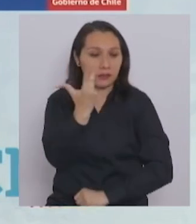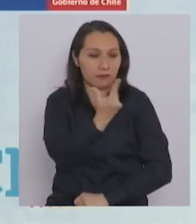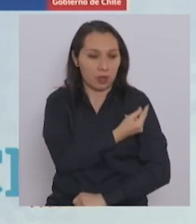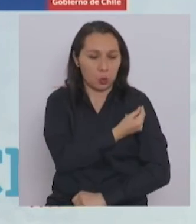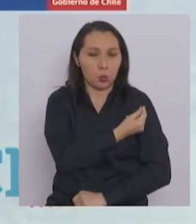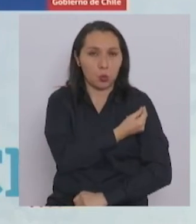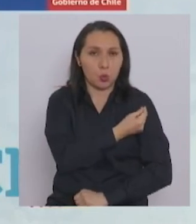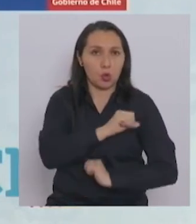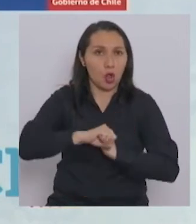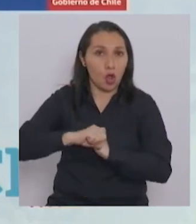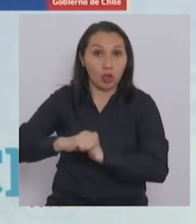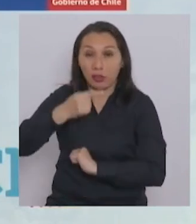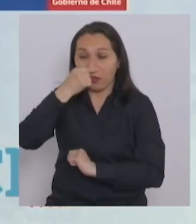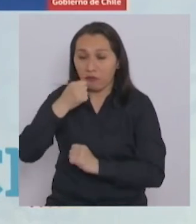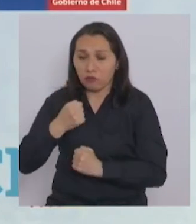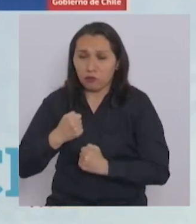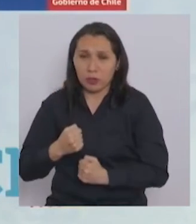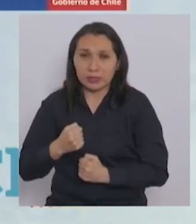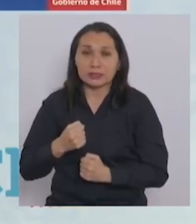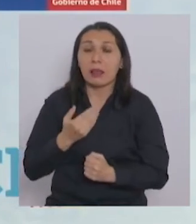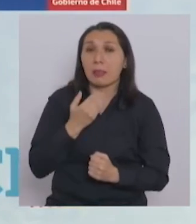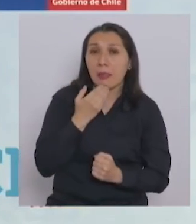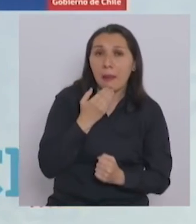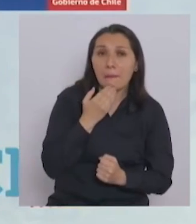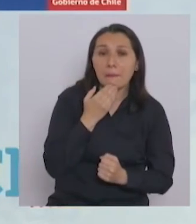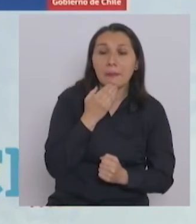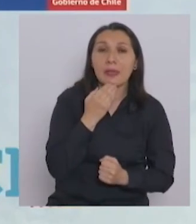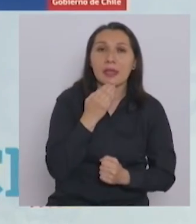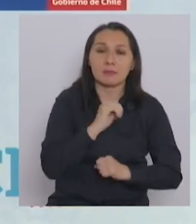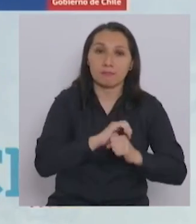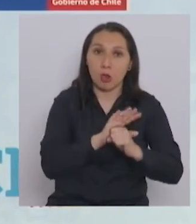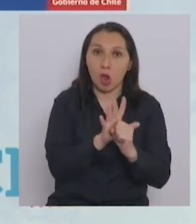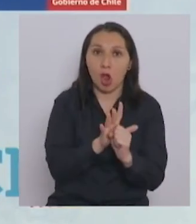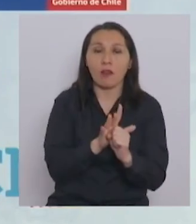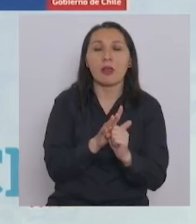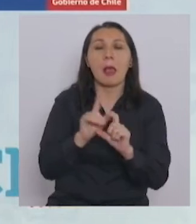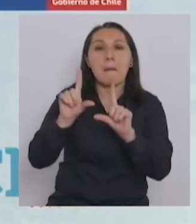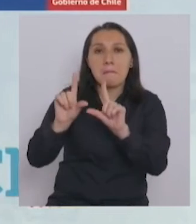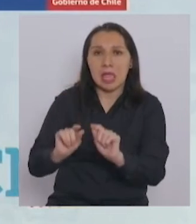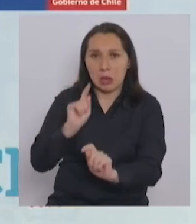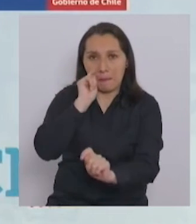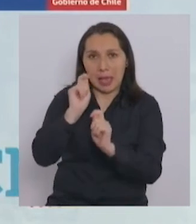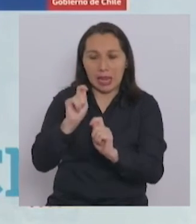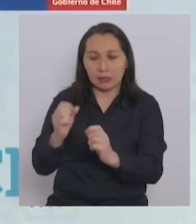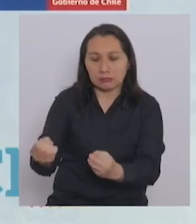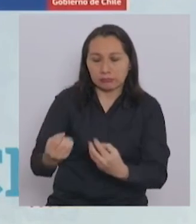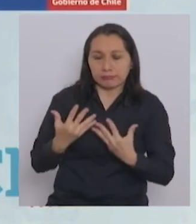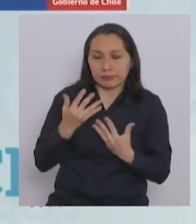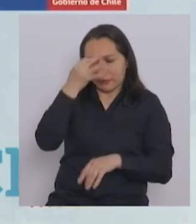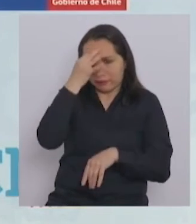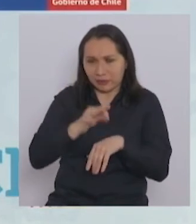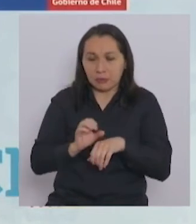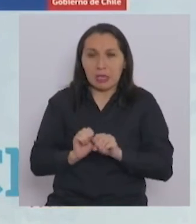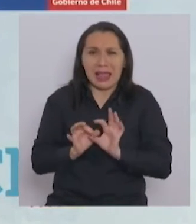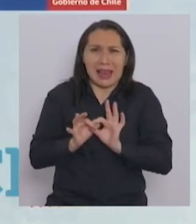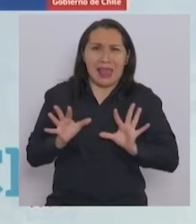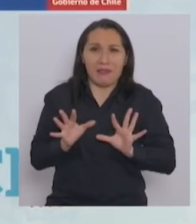vacunación contra la influenza, pero también contra el SARS-CoV-2 contribuirá a reducir el riesgo de enfermar gravemente y de